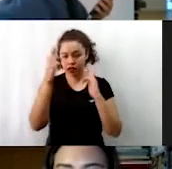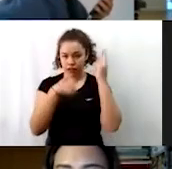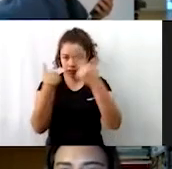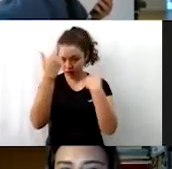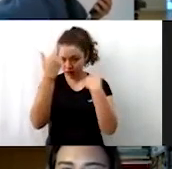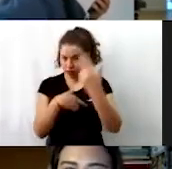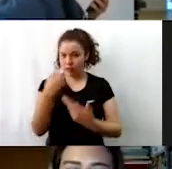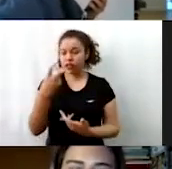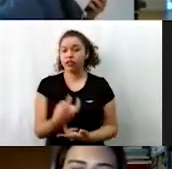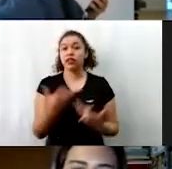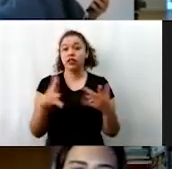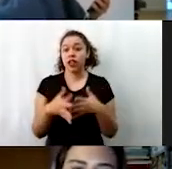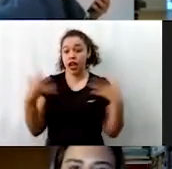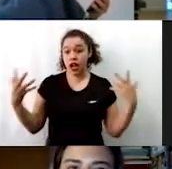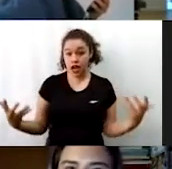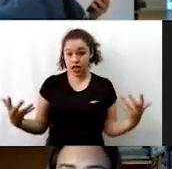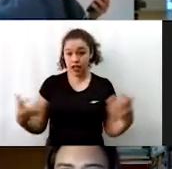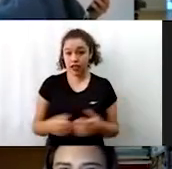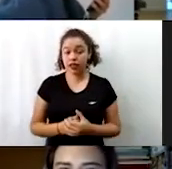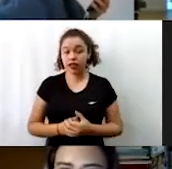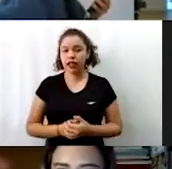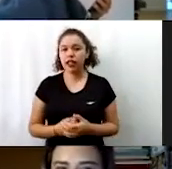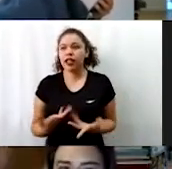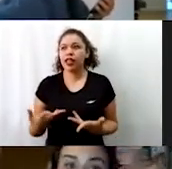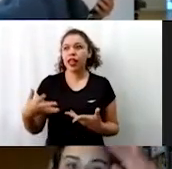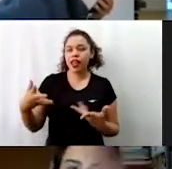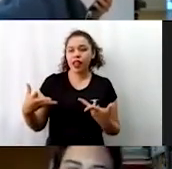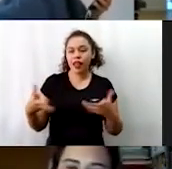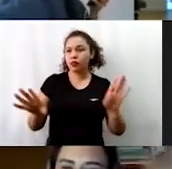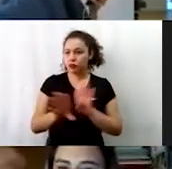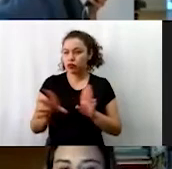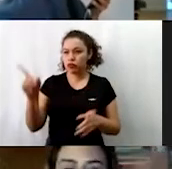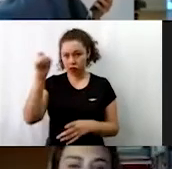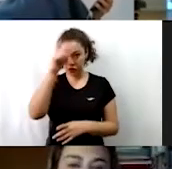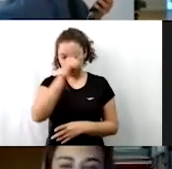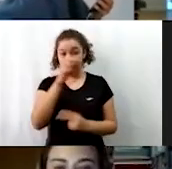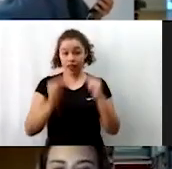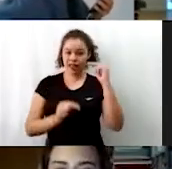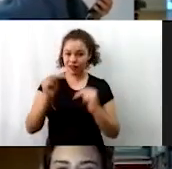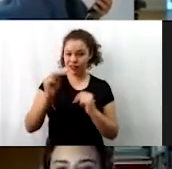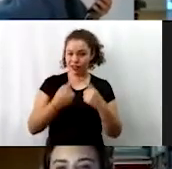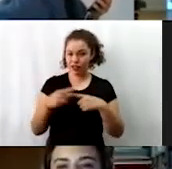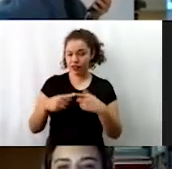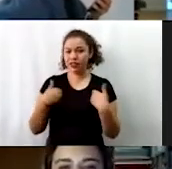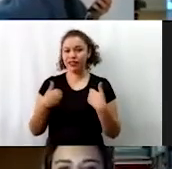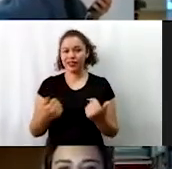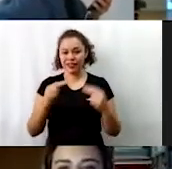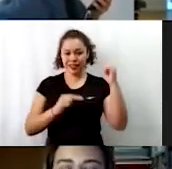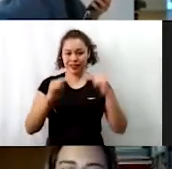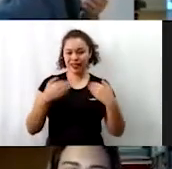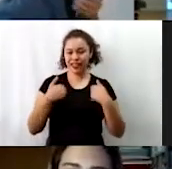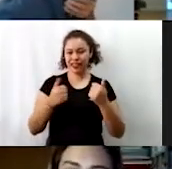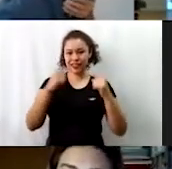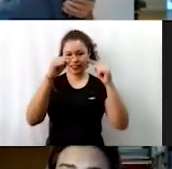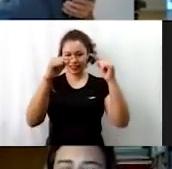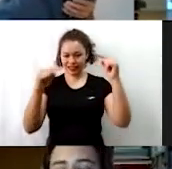sumamente grandes y complejos porque son de varios niveles. Hay que comprender todos los niveles para llegar precisamente